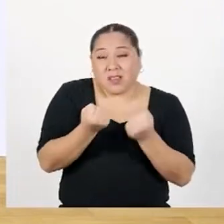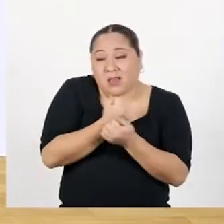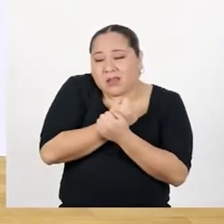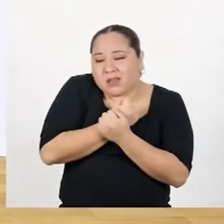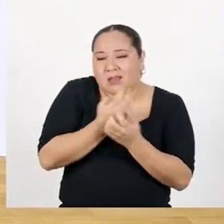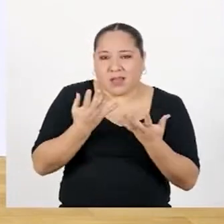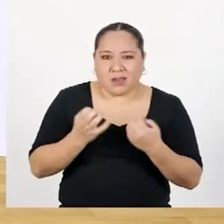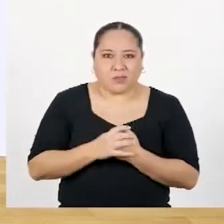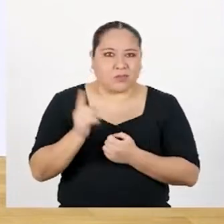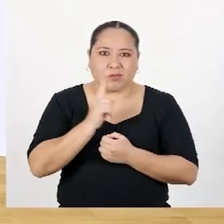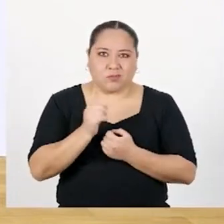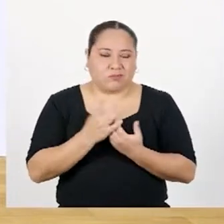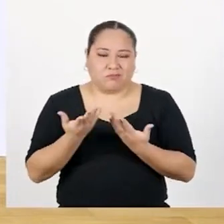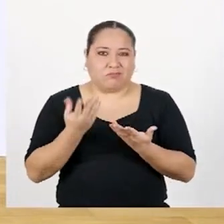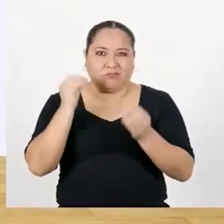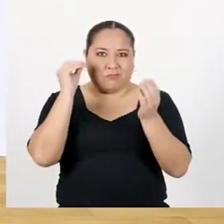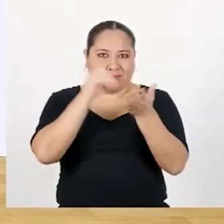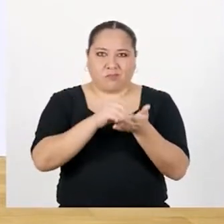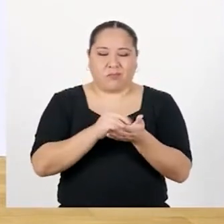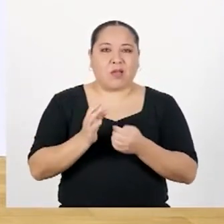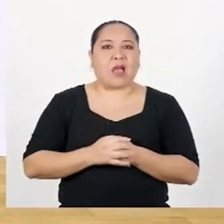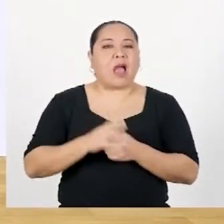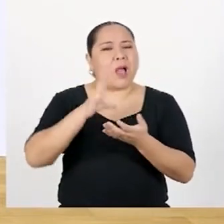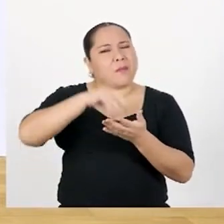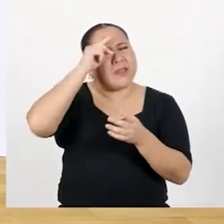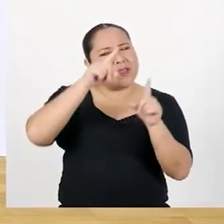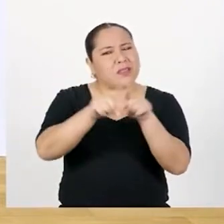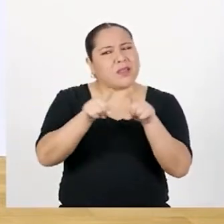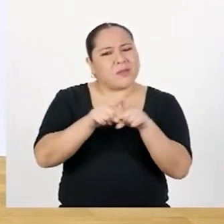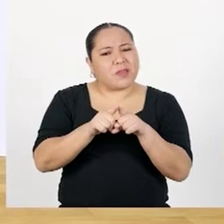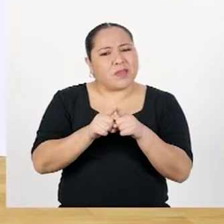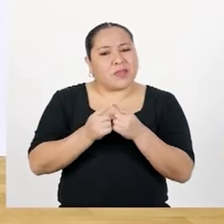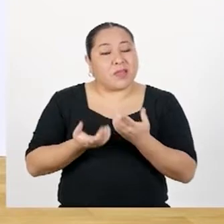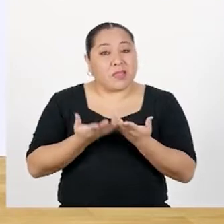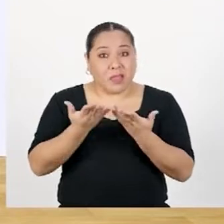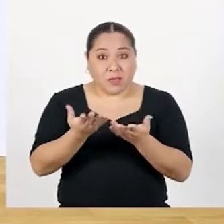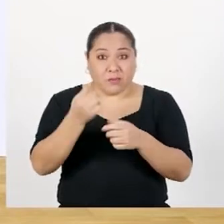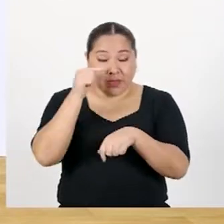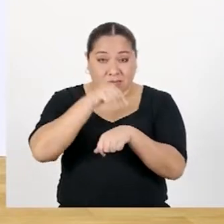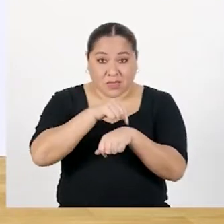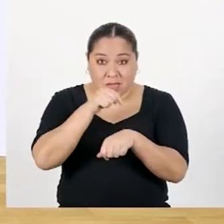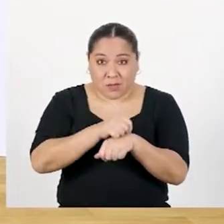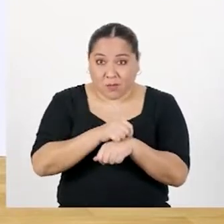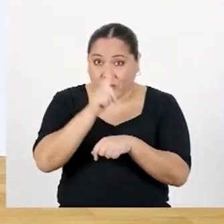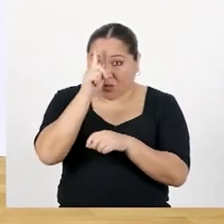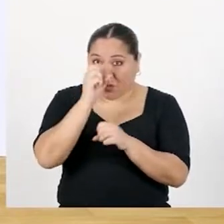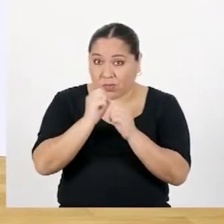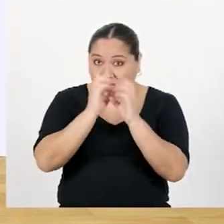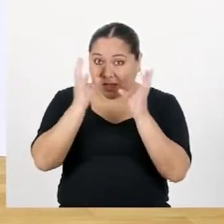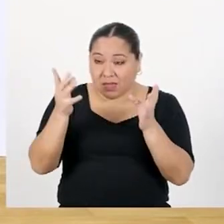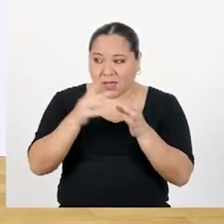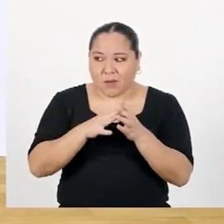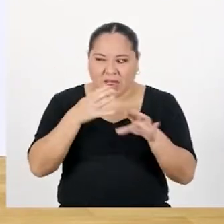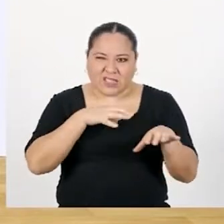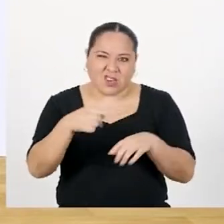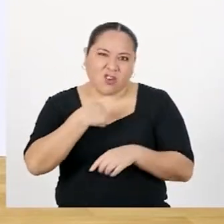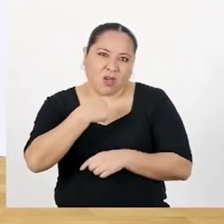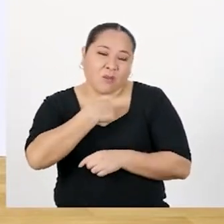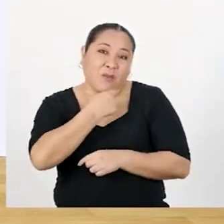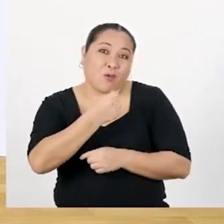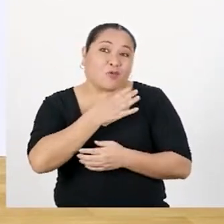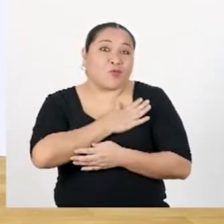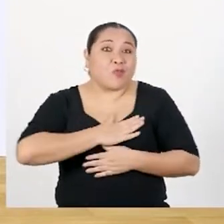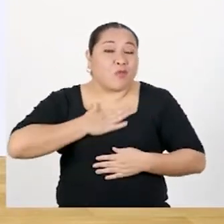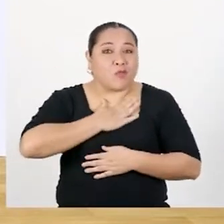algo que no tiene precio. Aprendí también lo importante que es darme un tiempo al día para hacer algo que me guste